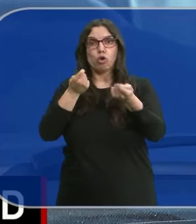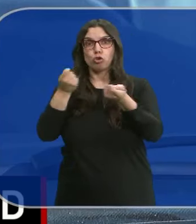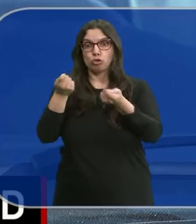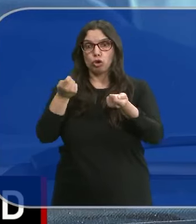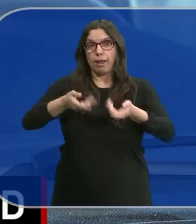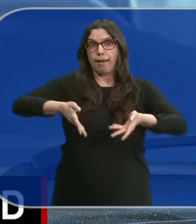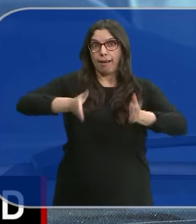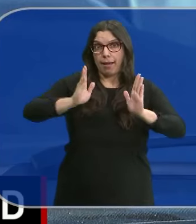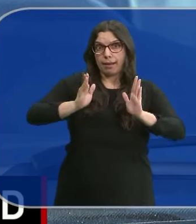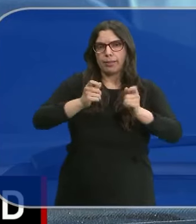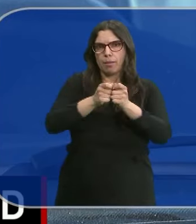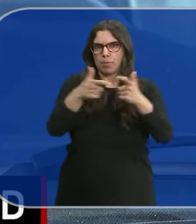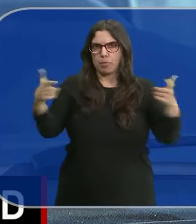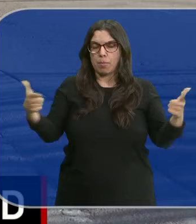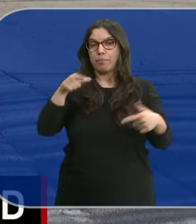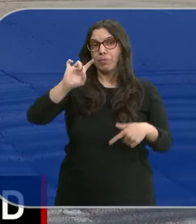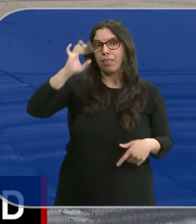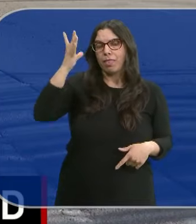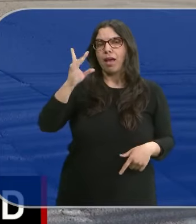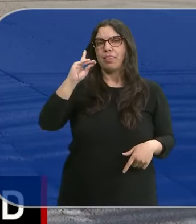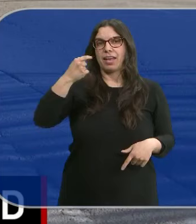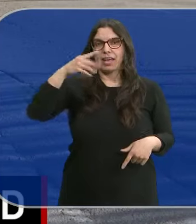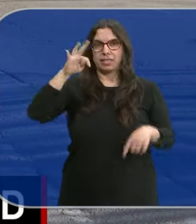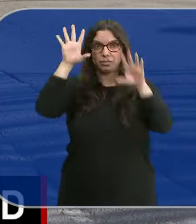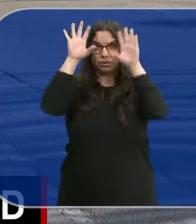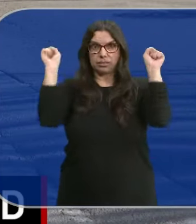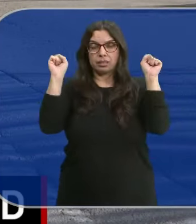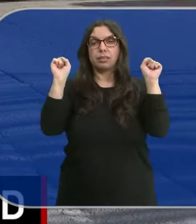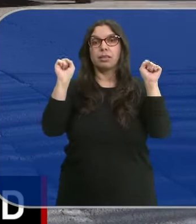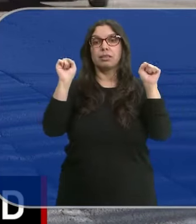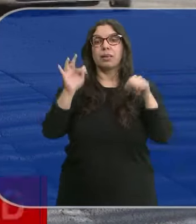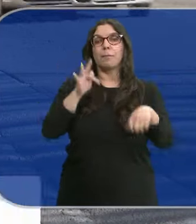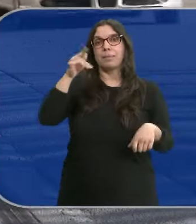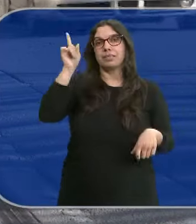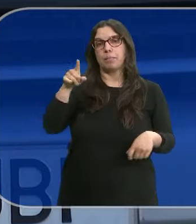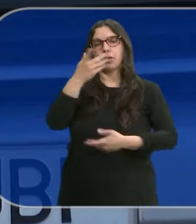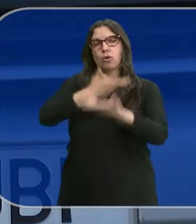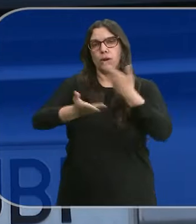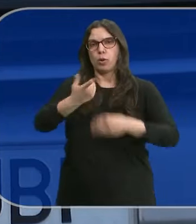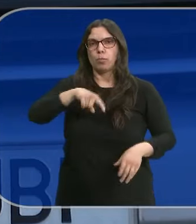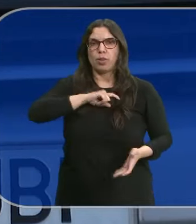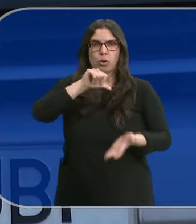controles en la carretera. Es una iniciativa de la DGT a la que se suman las policías locales.